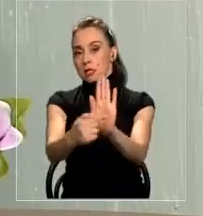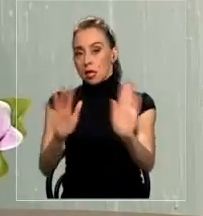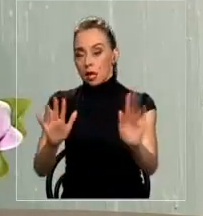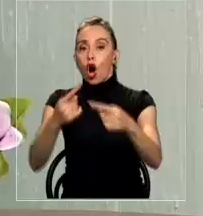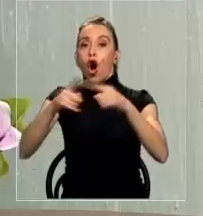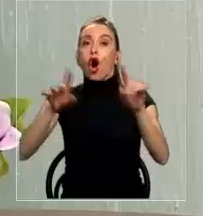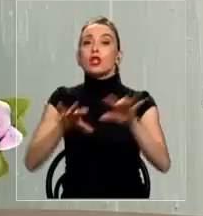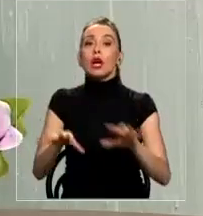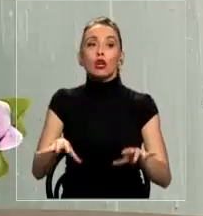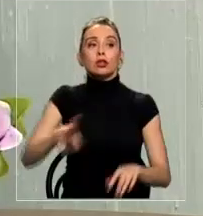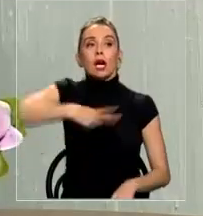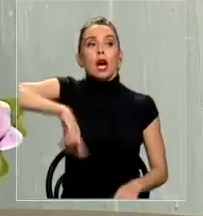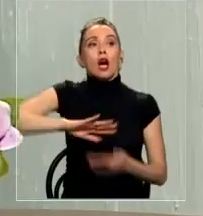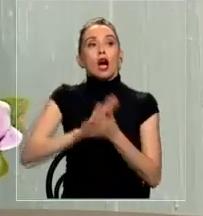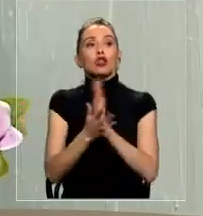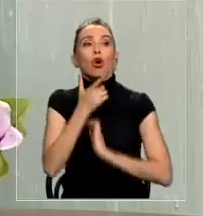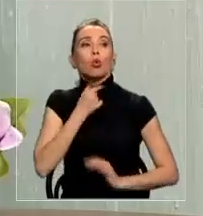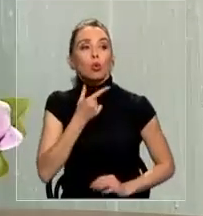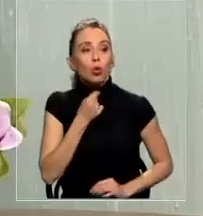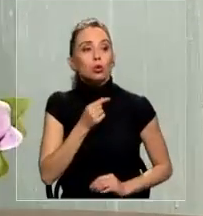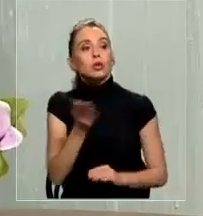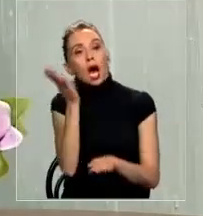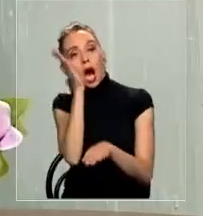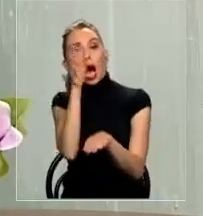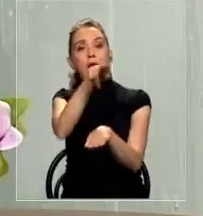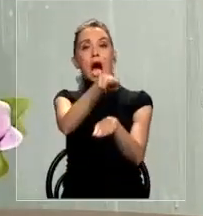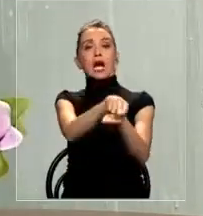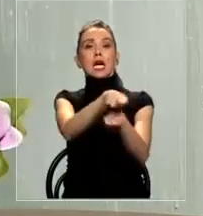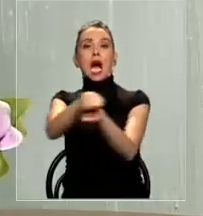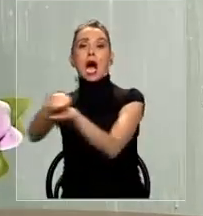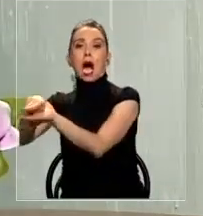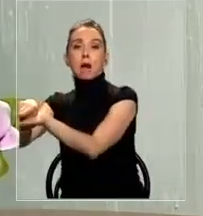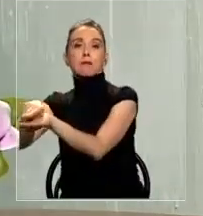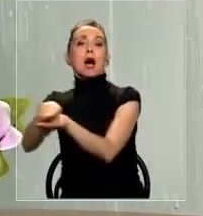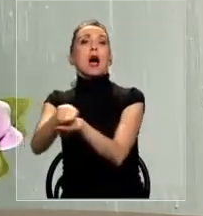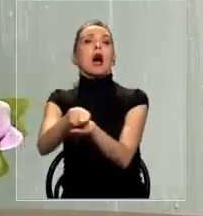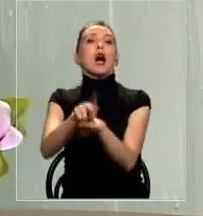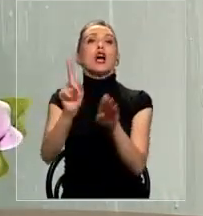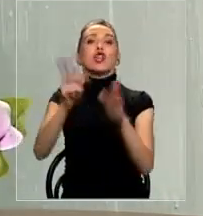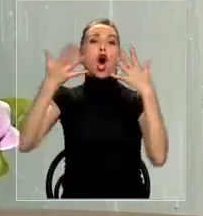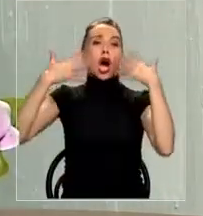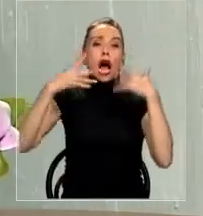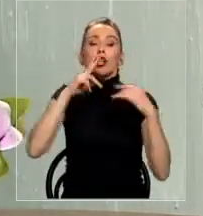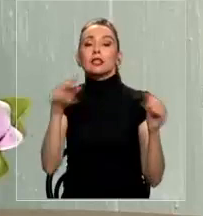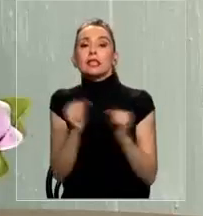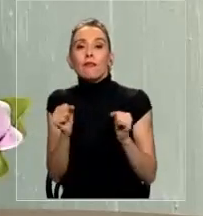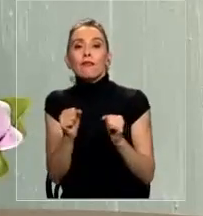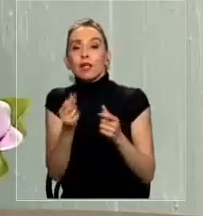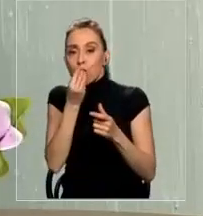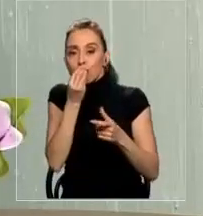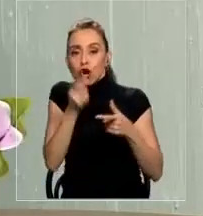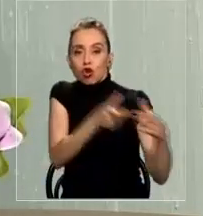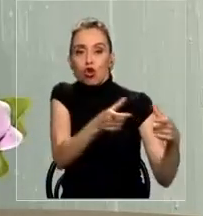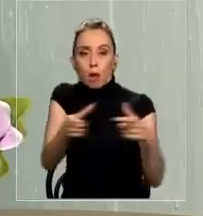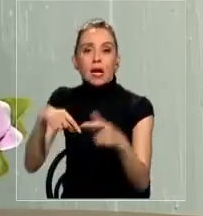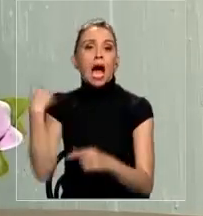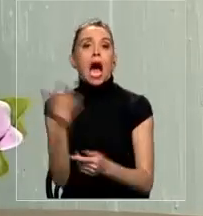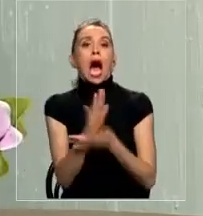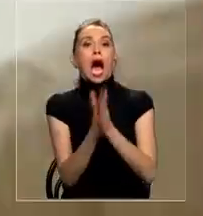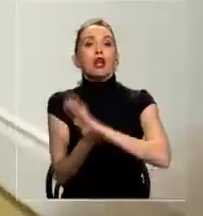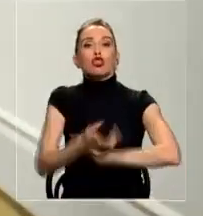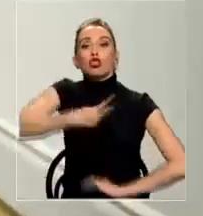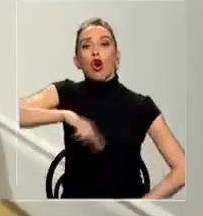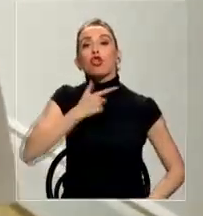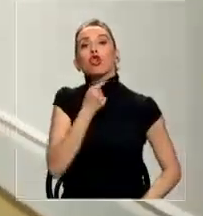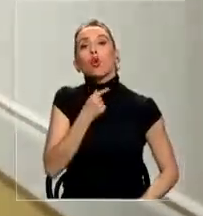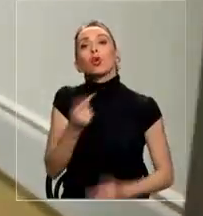Otra cosa es que a todos nos gustaría tener a todos acostados, no sé, en un lugar sin calor, sin frío, con comida. O sea, eso a todos nos gustaría.